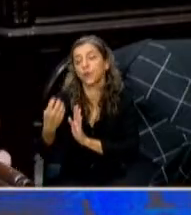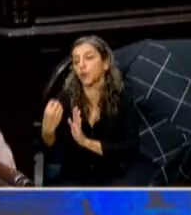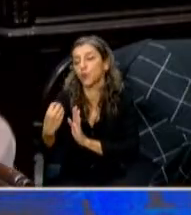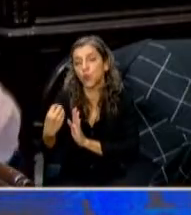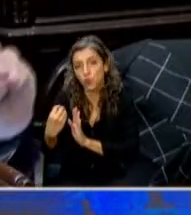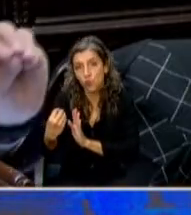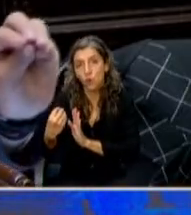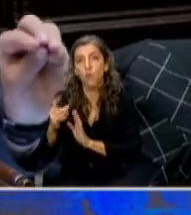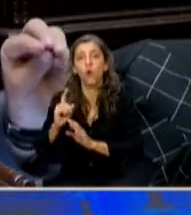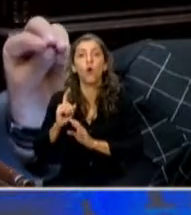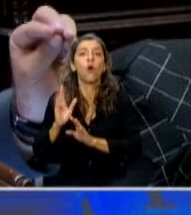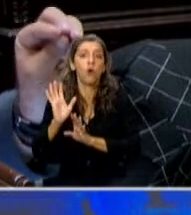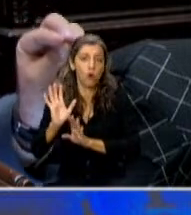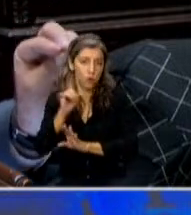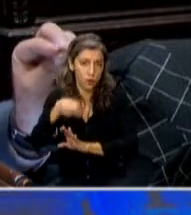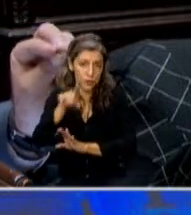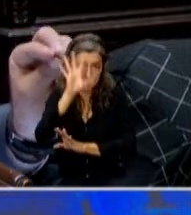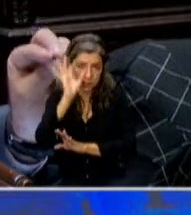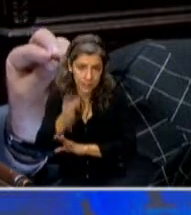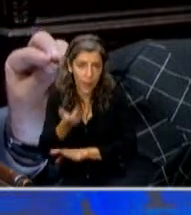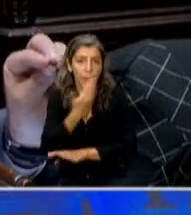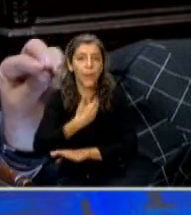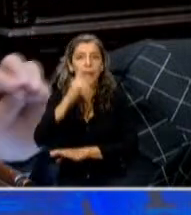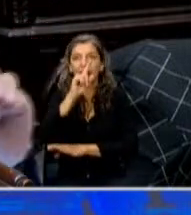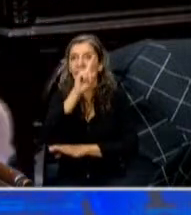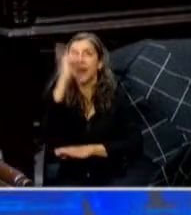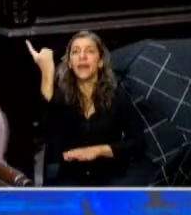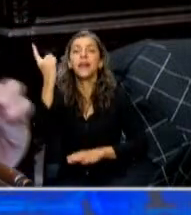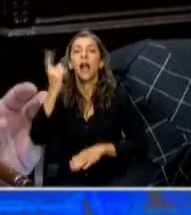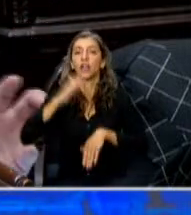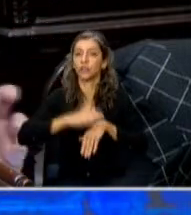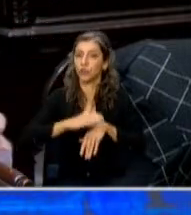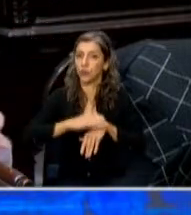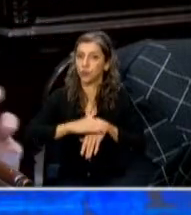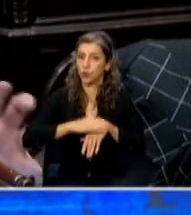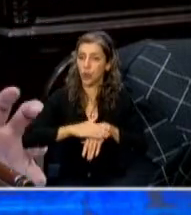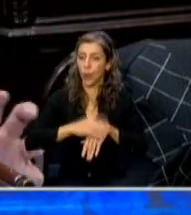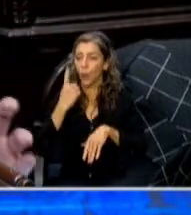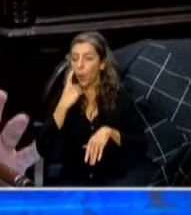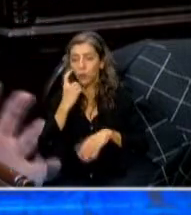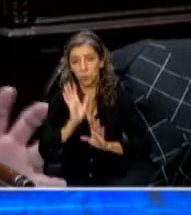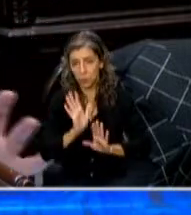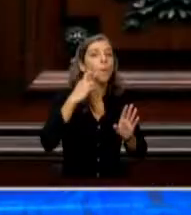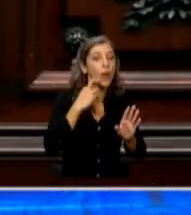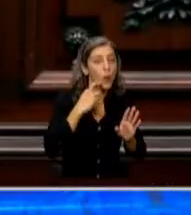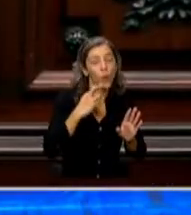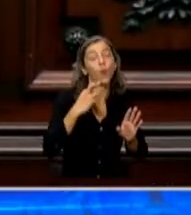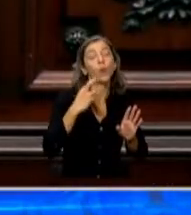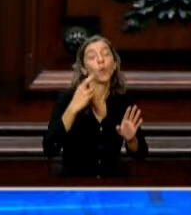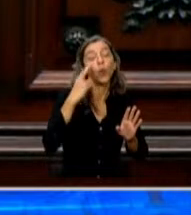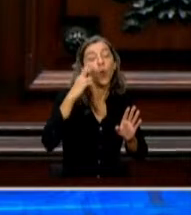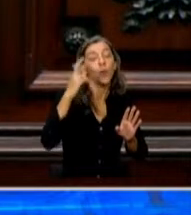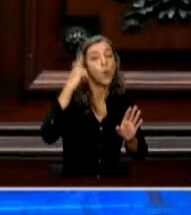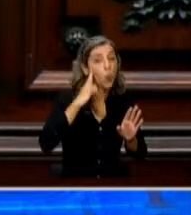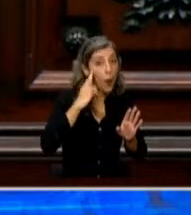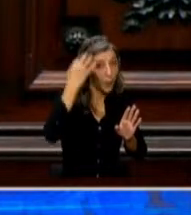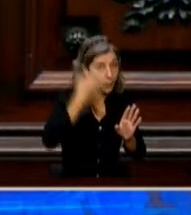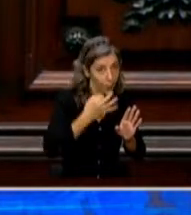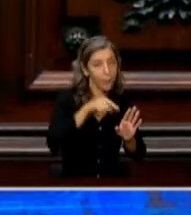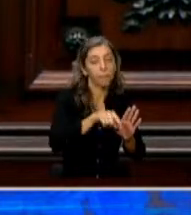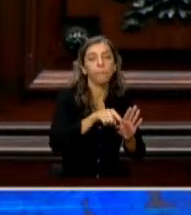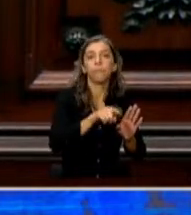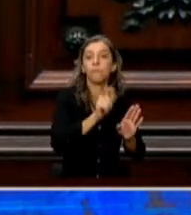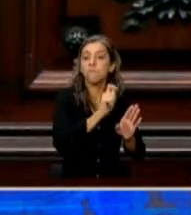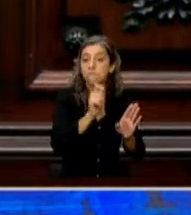esa soltura de haber pasado por ahí, esa posibilidad de jugar sin el tuteo quizás algunos de los que fueron